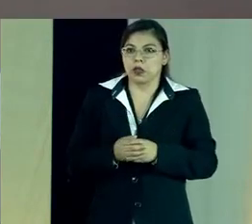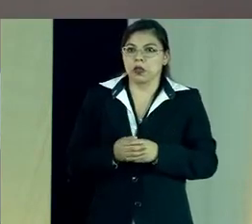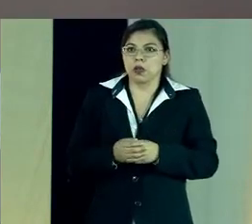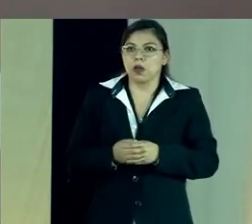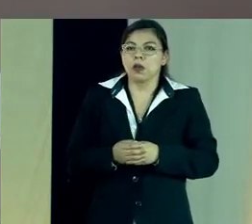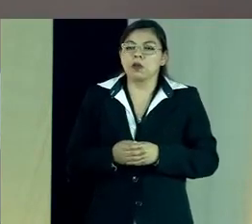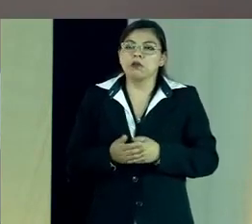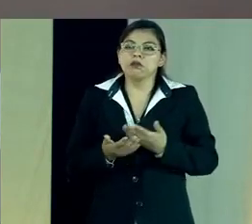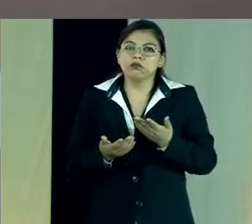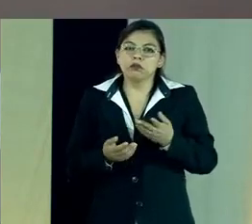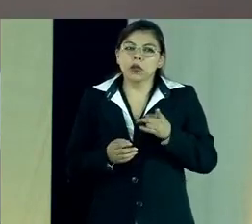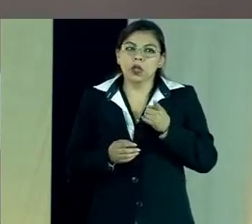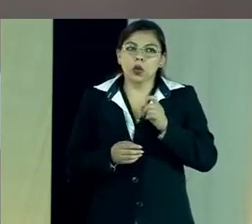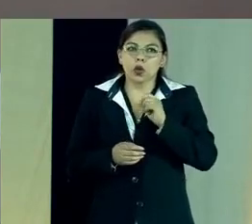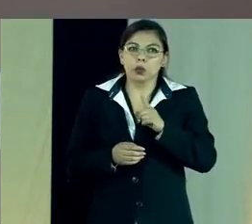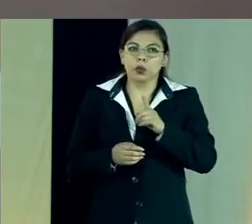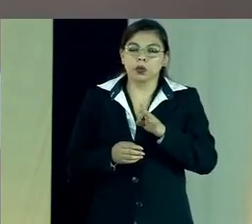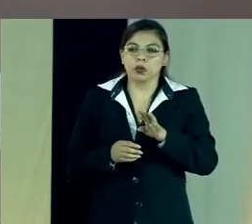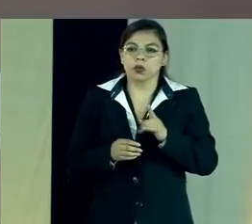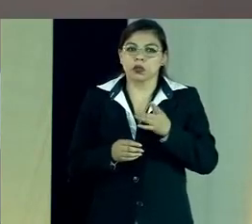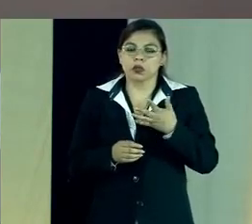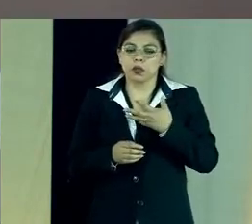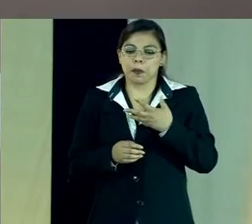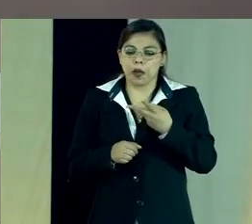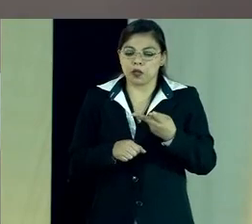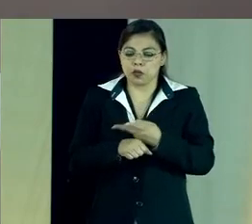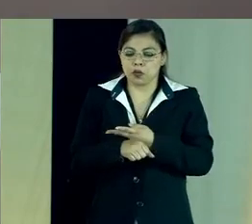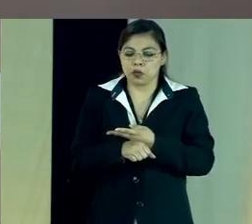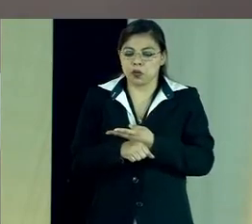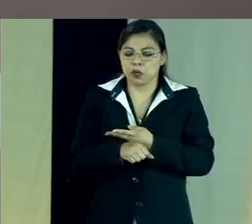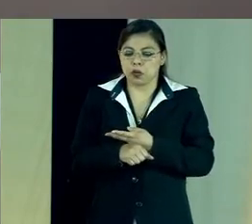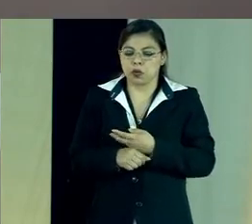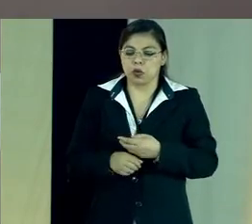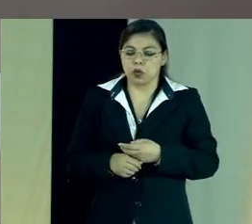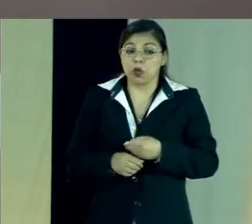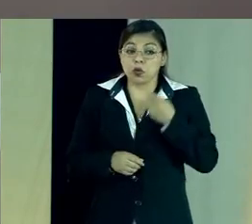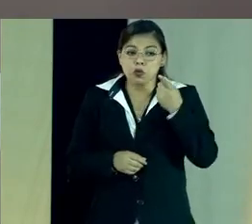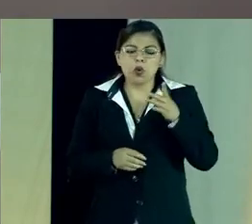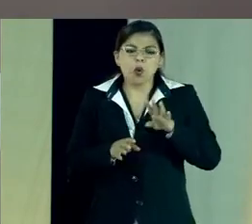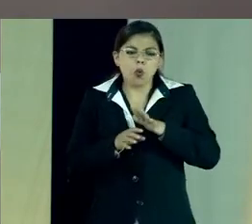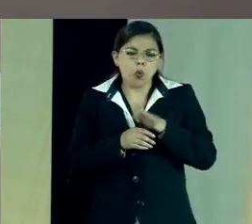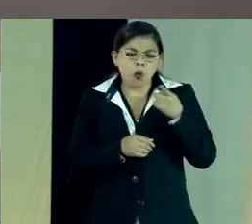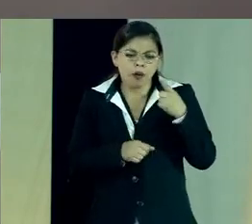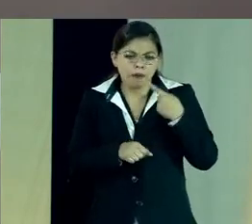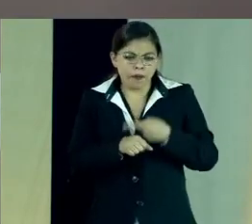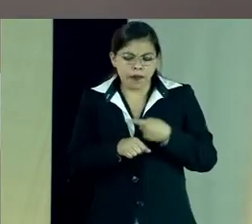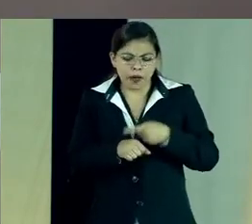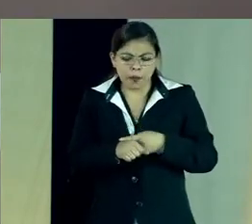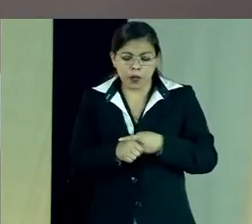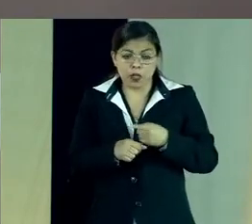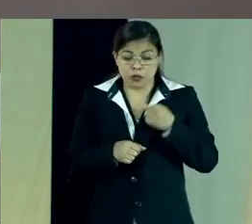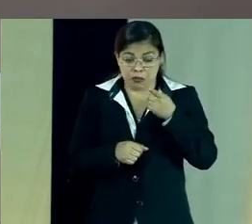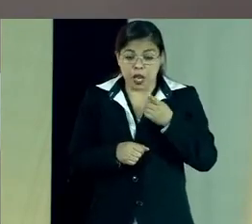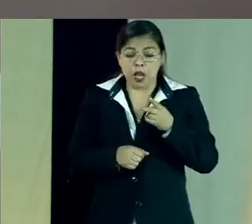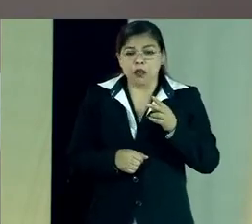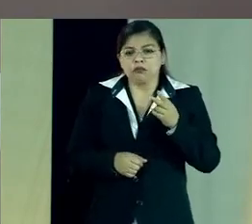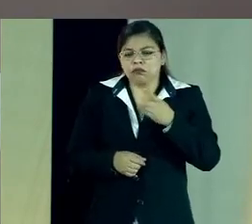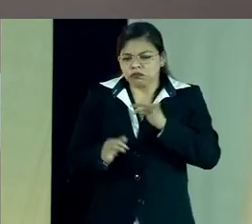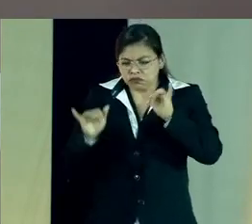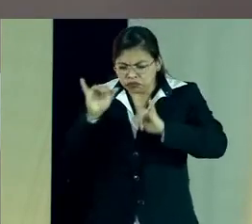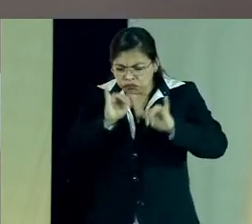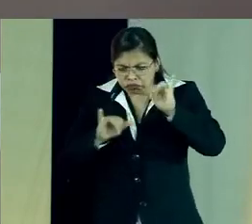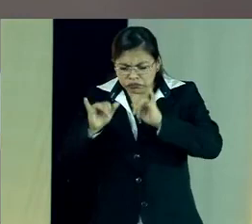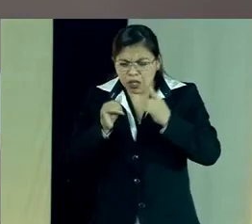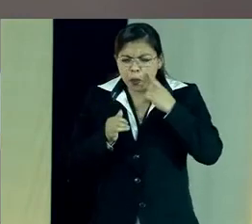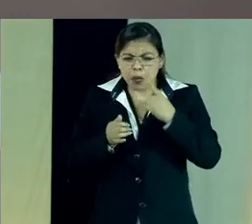por el joven médico que no se pasó el diagnóstico los resultados de las pruebas y los